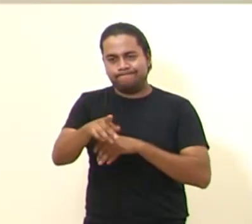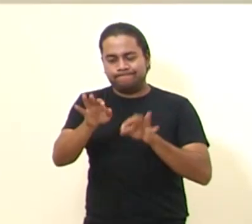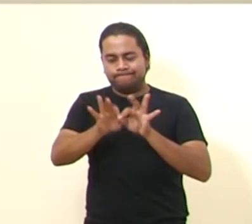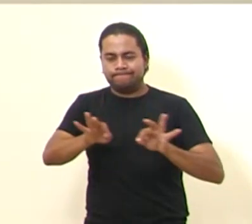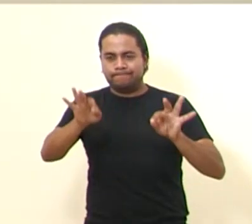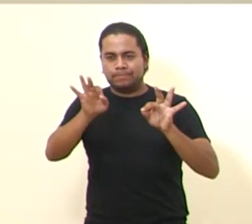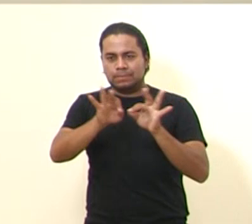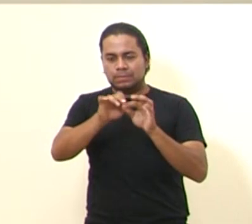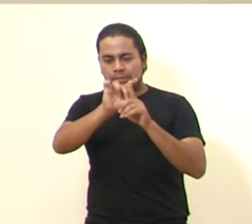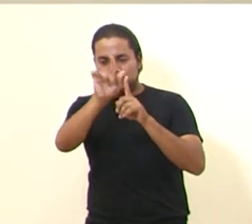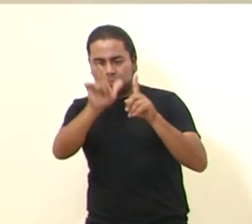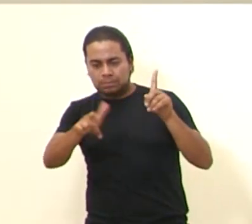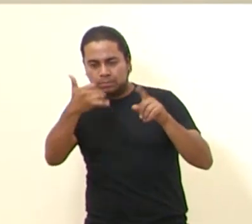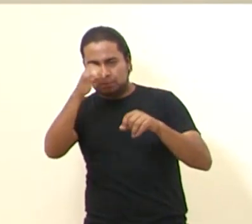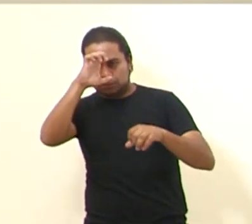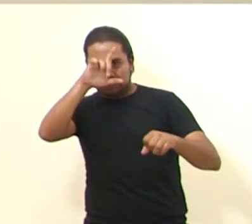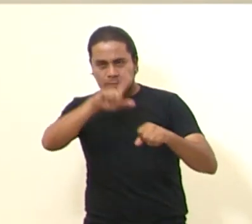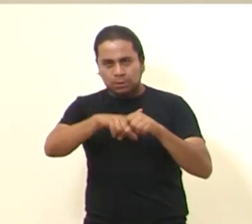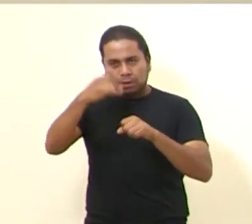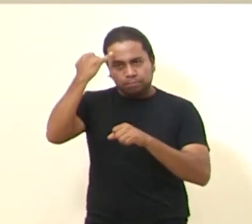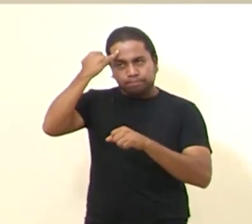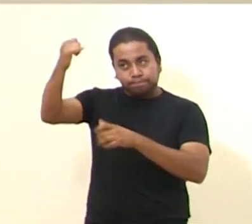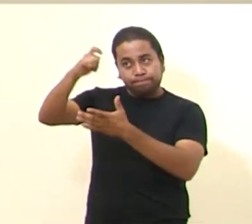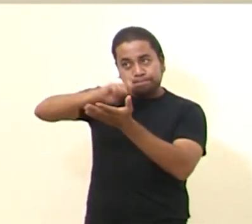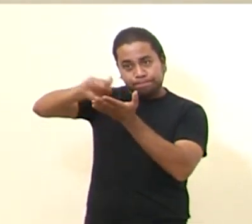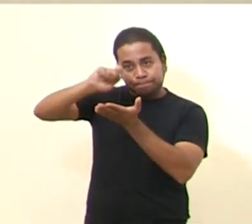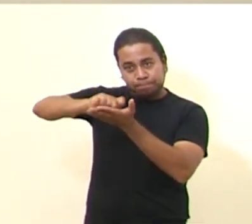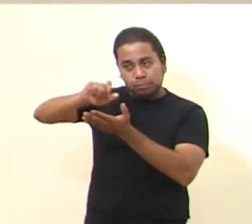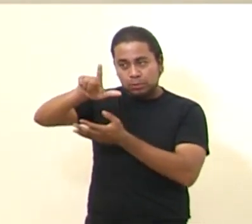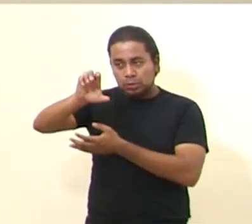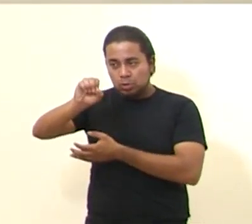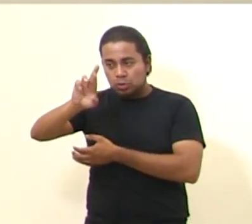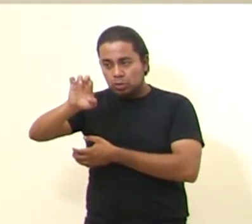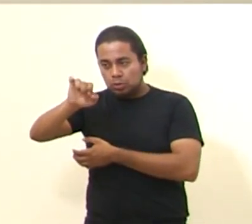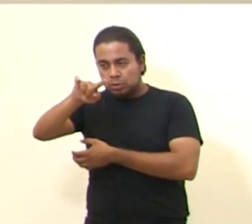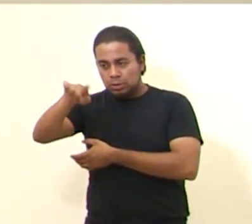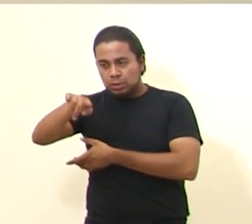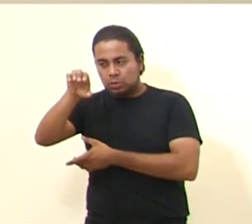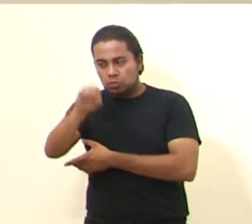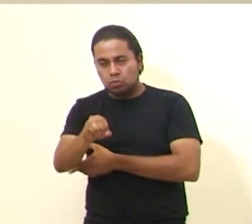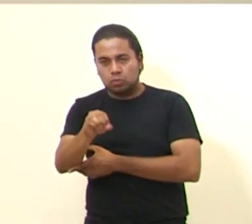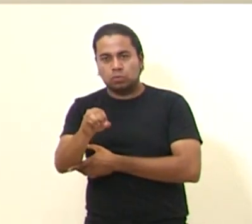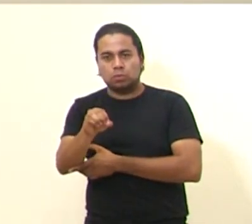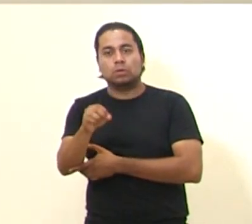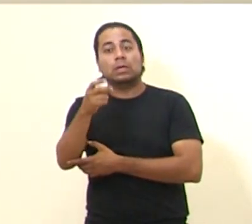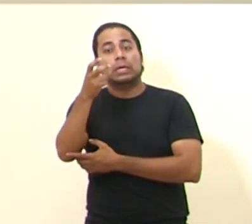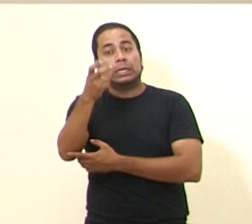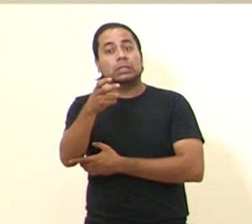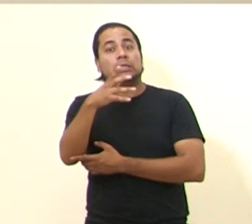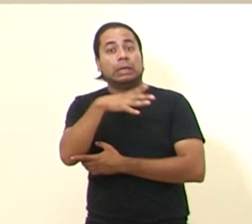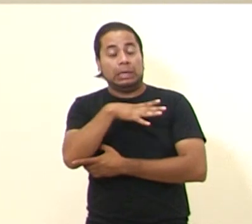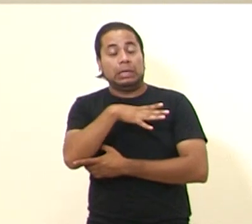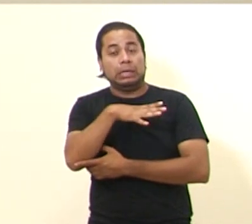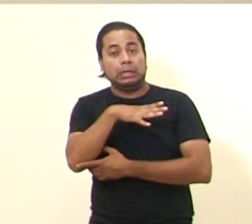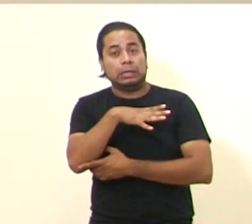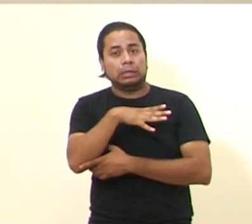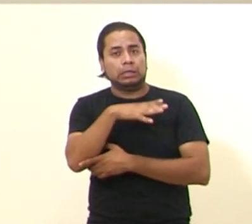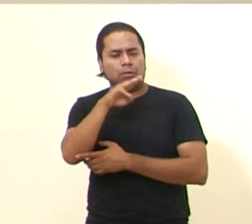y el autor es Lorenzo González Hernández. Esta es una